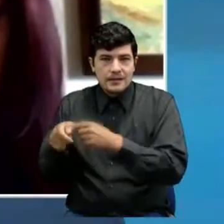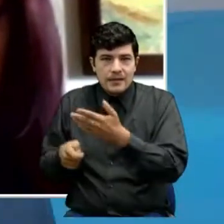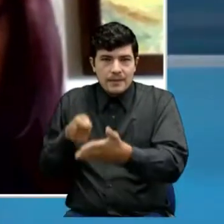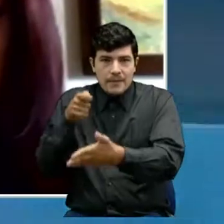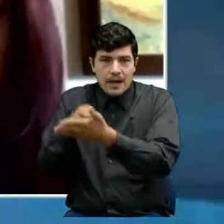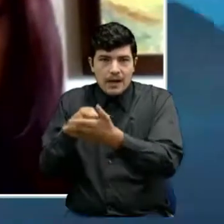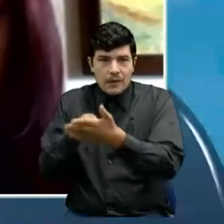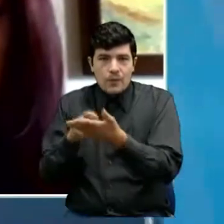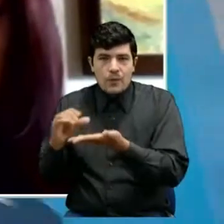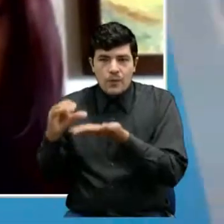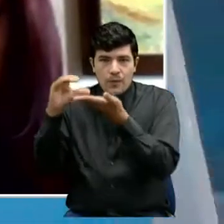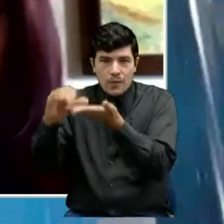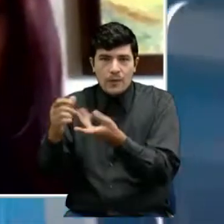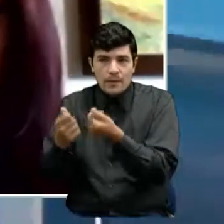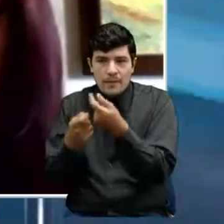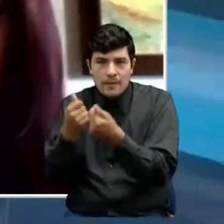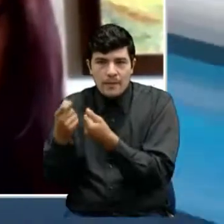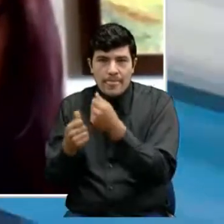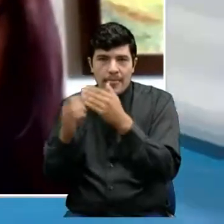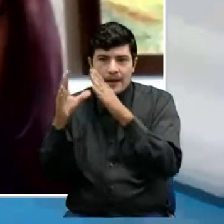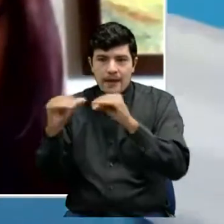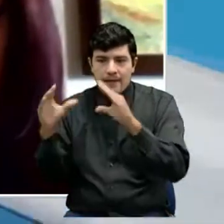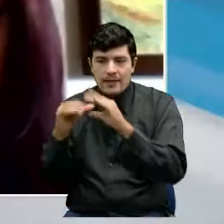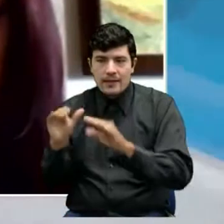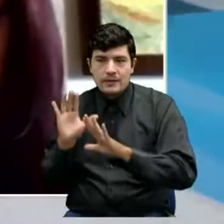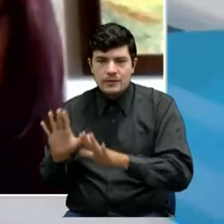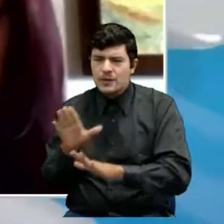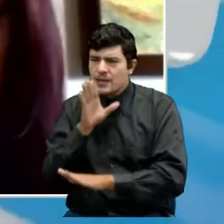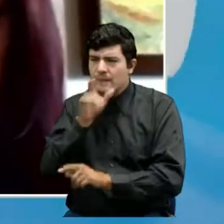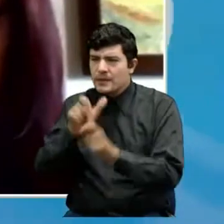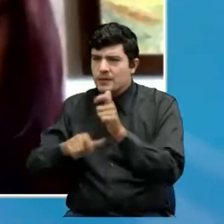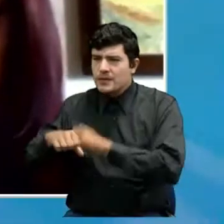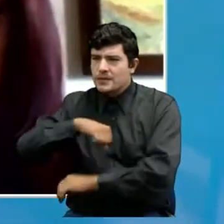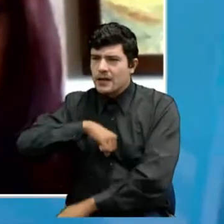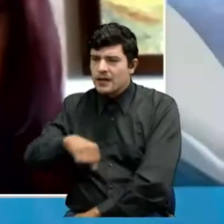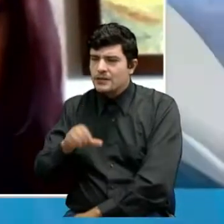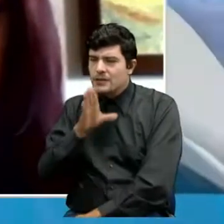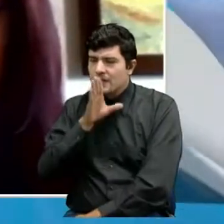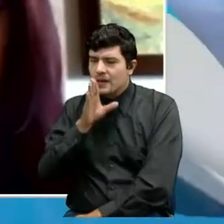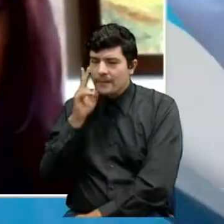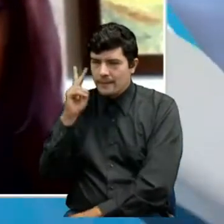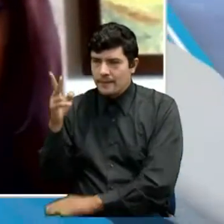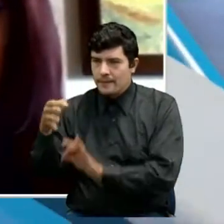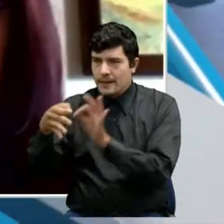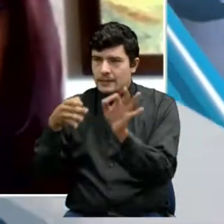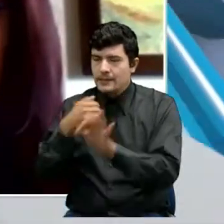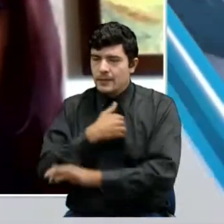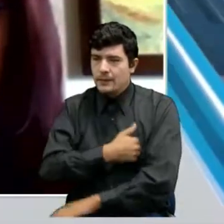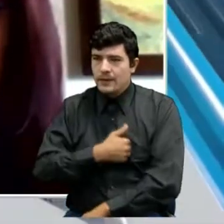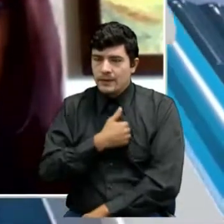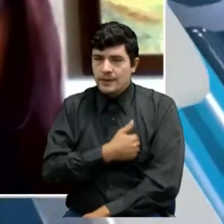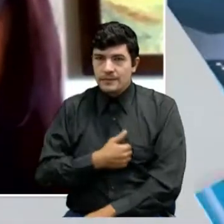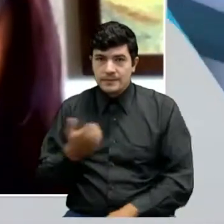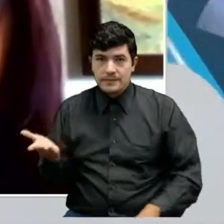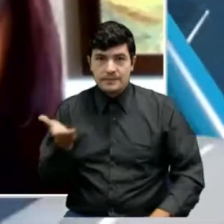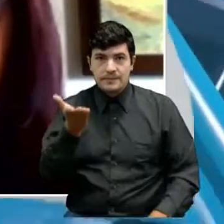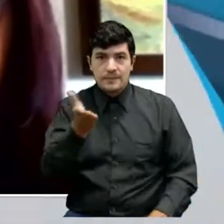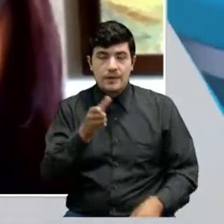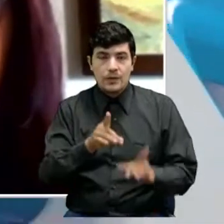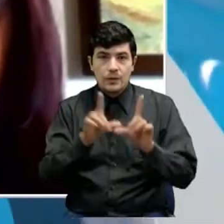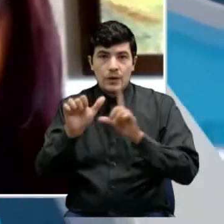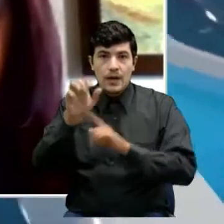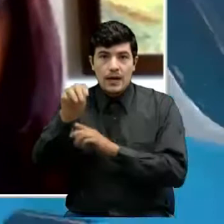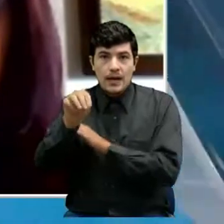Doctora, ¿quiénes tienen derecho a esta prima y este anticipo? Expliquémosle a nuestros televidentes. Doctora Marta.